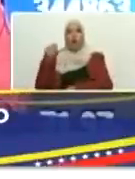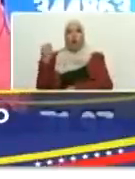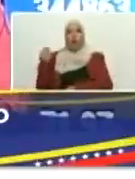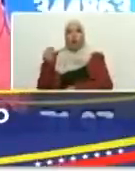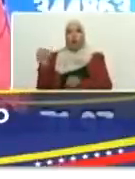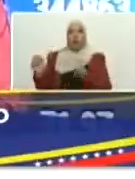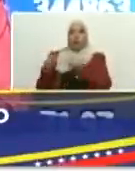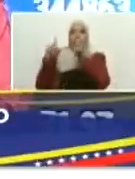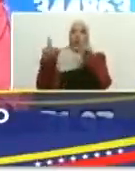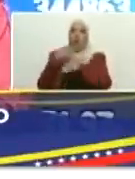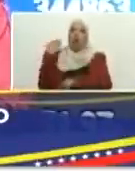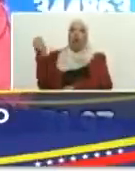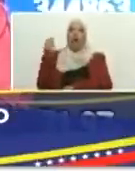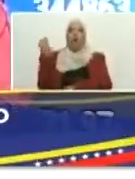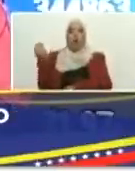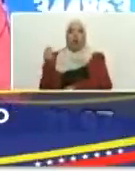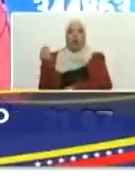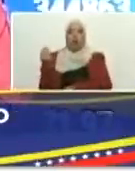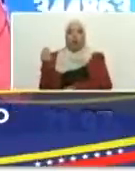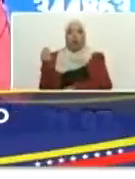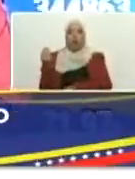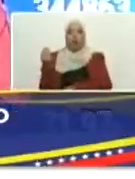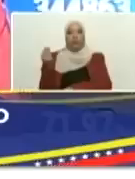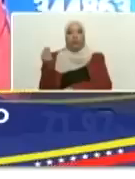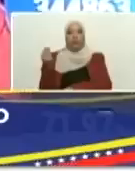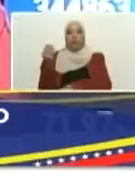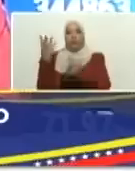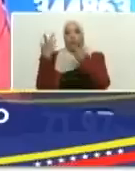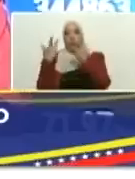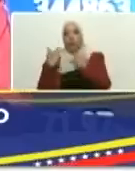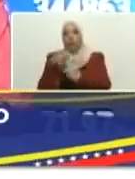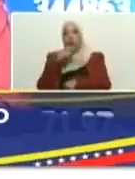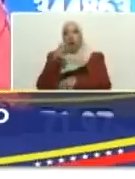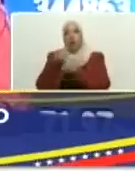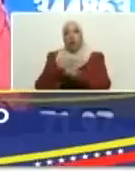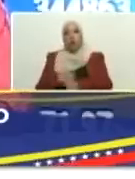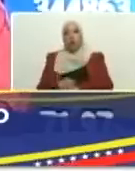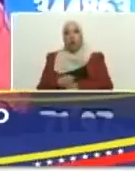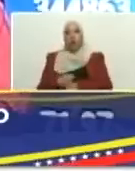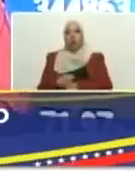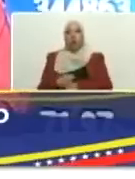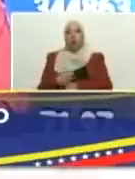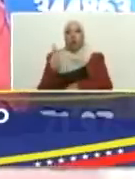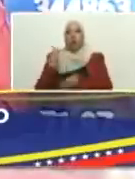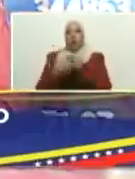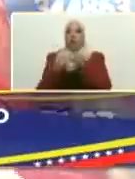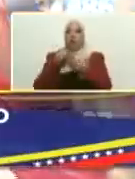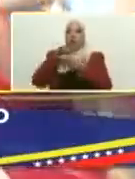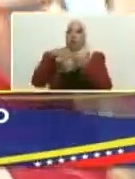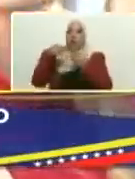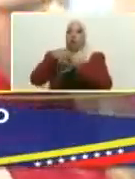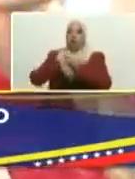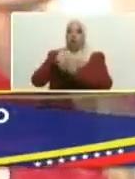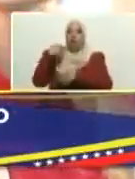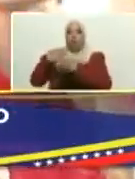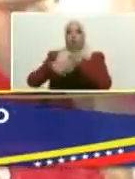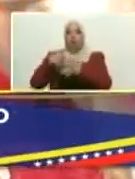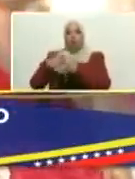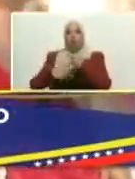la juventud más joven, cuando a ellos les toque tomar las riendas